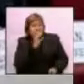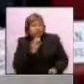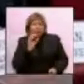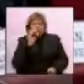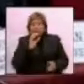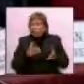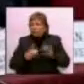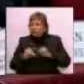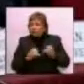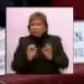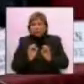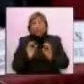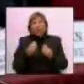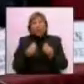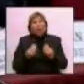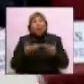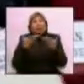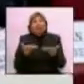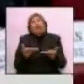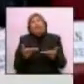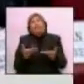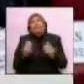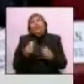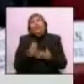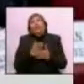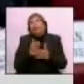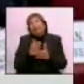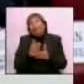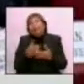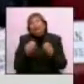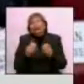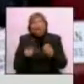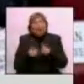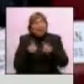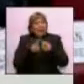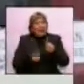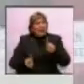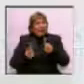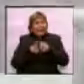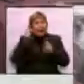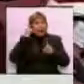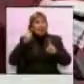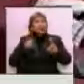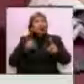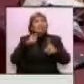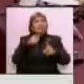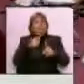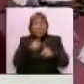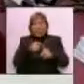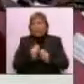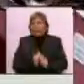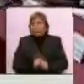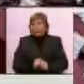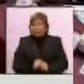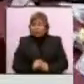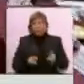más activas para profundizarla, porque compartimos los mismos valores y las mismas metas. En el encuentro participó